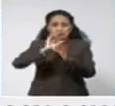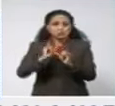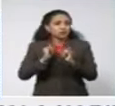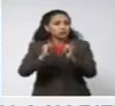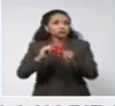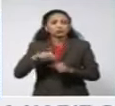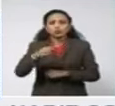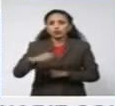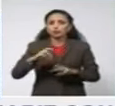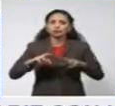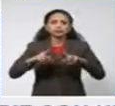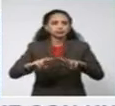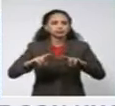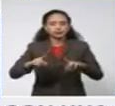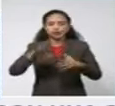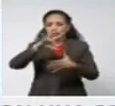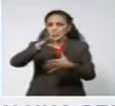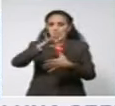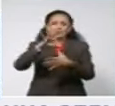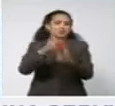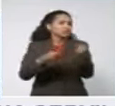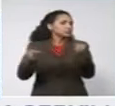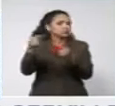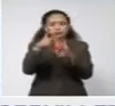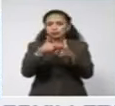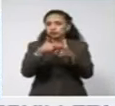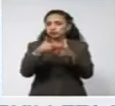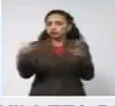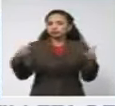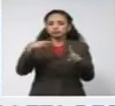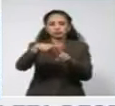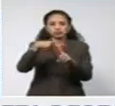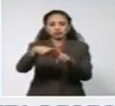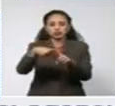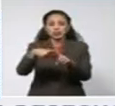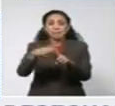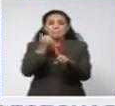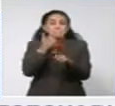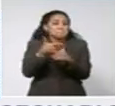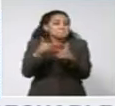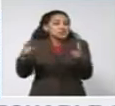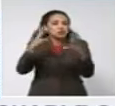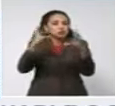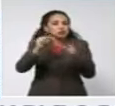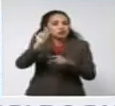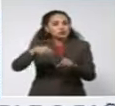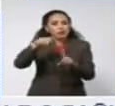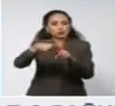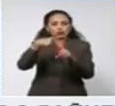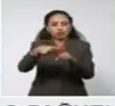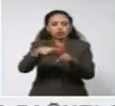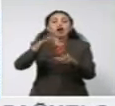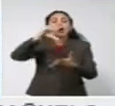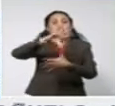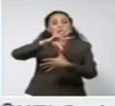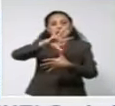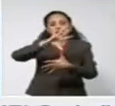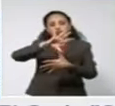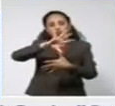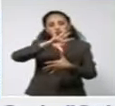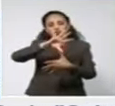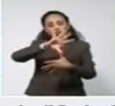de mayor afectación o la que aporta el mayor número de casos desde prácticamente el principio